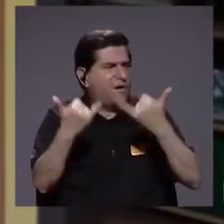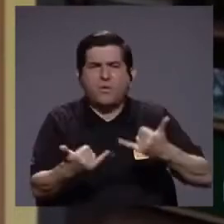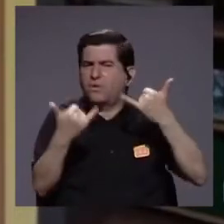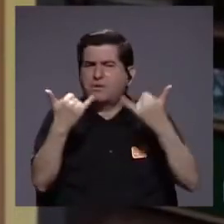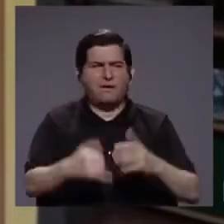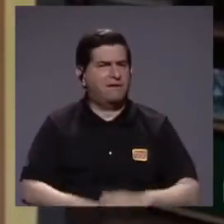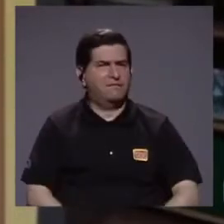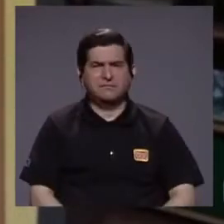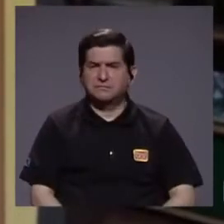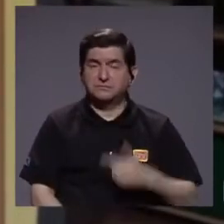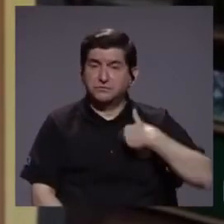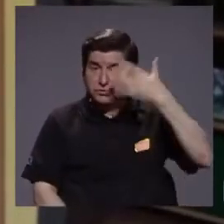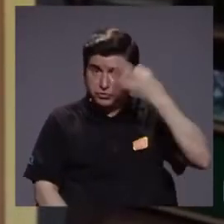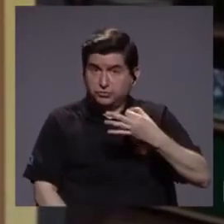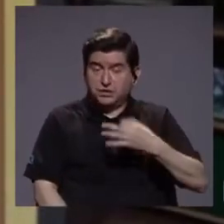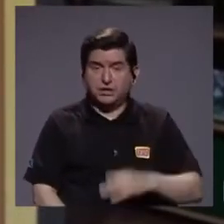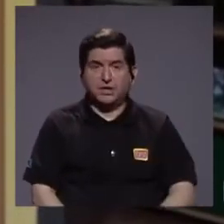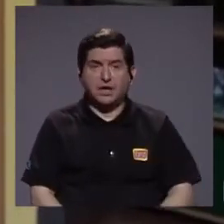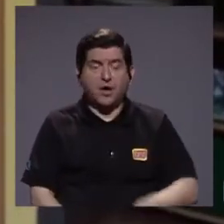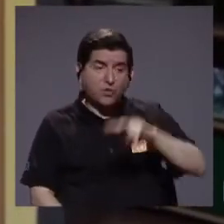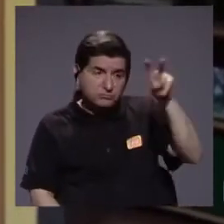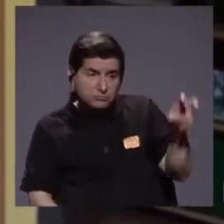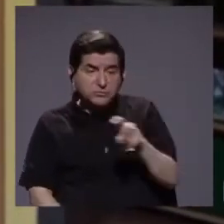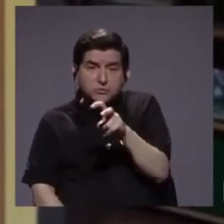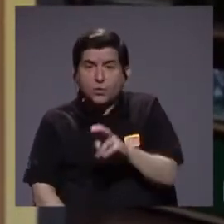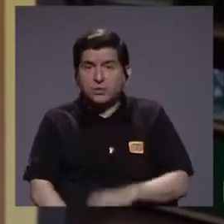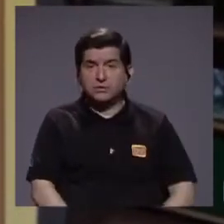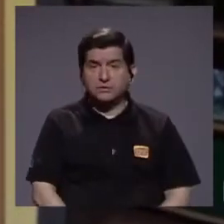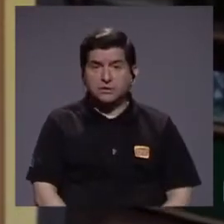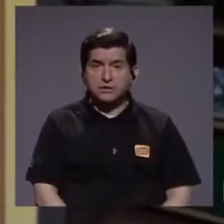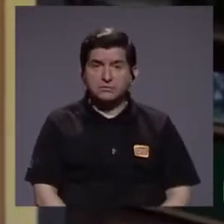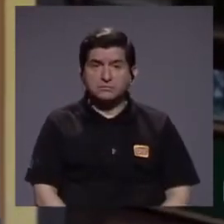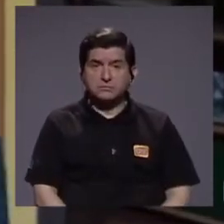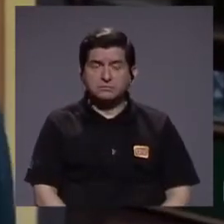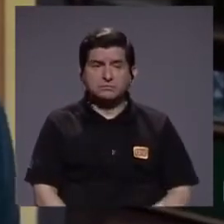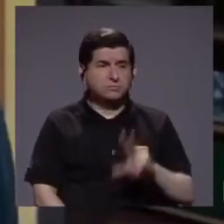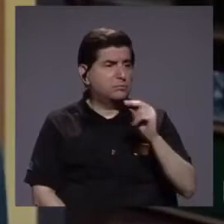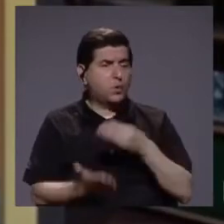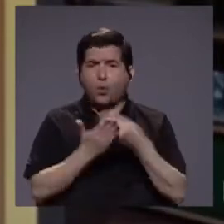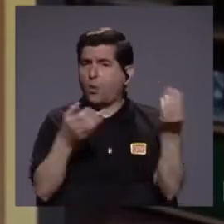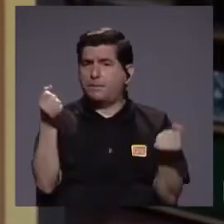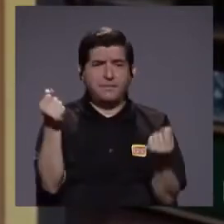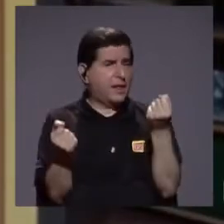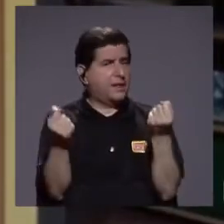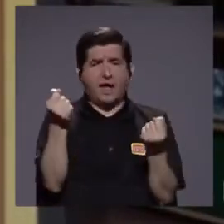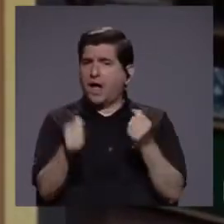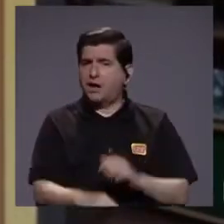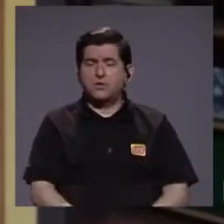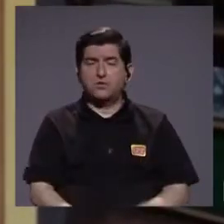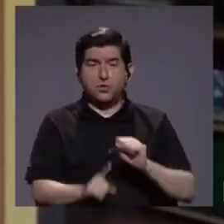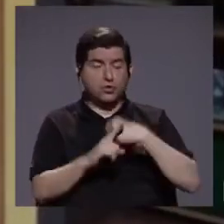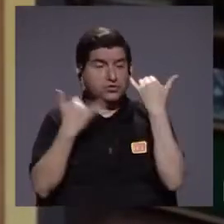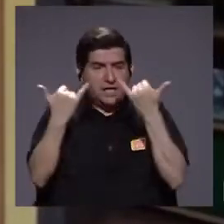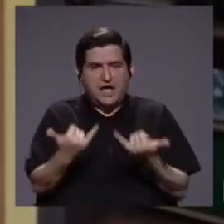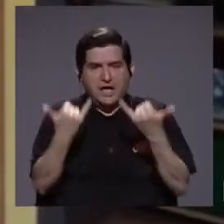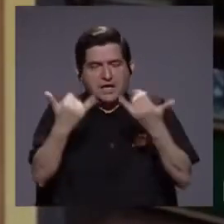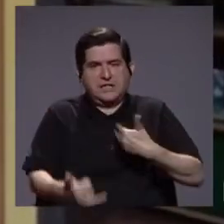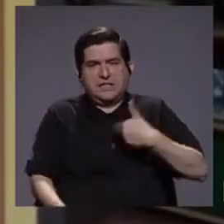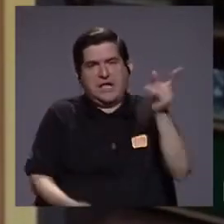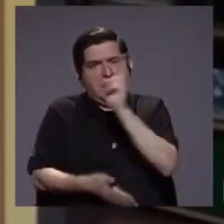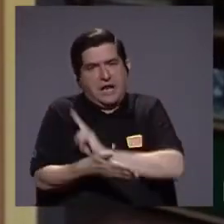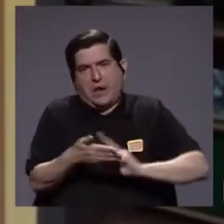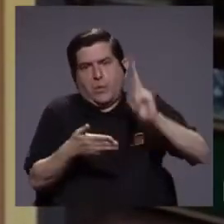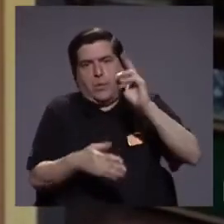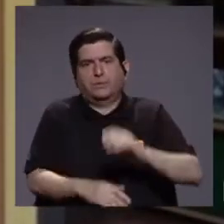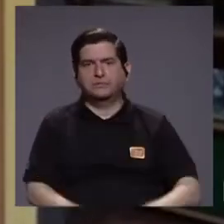actualmente. Yo pienso, por ejemplo, en el transporte. No hay que comprar vehículos en las condiciones actuales de la